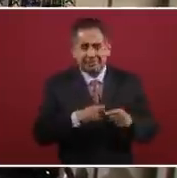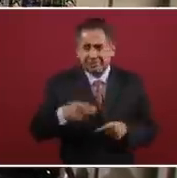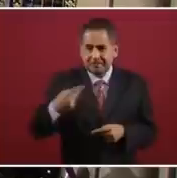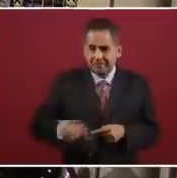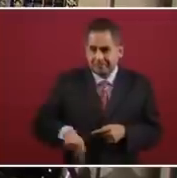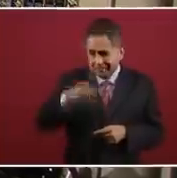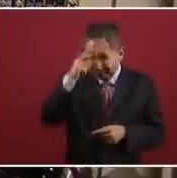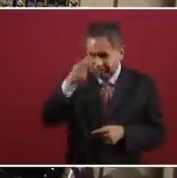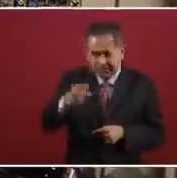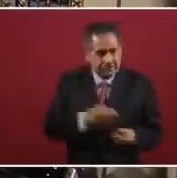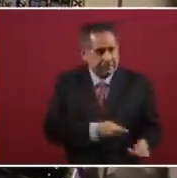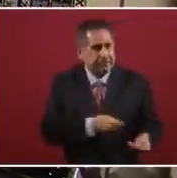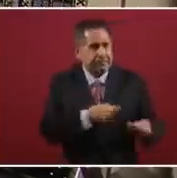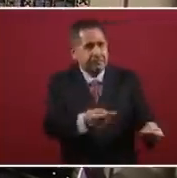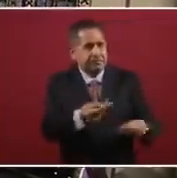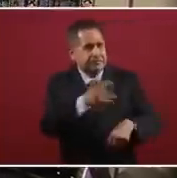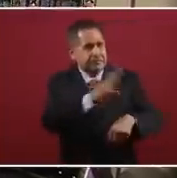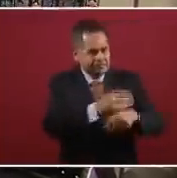nacional,